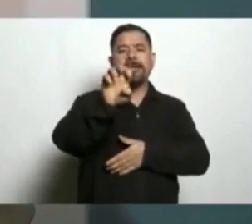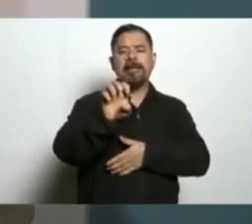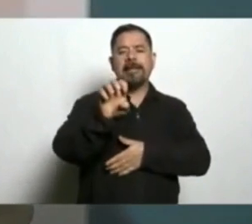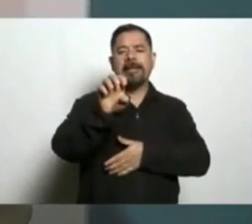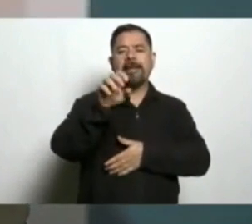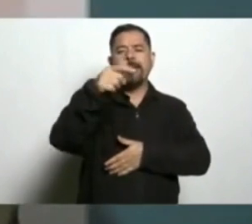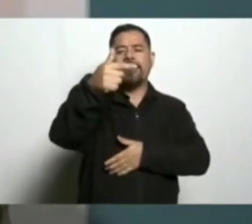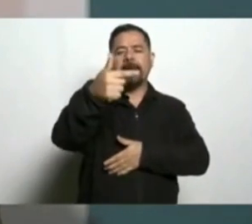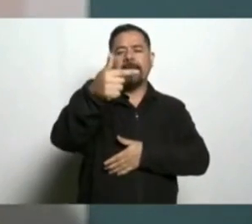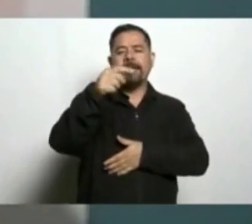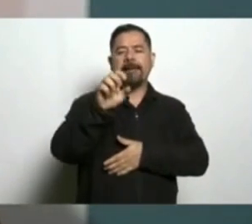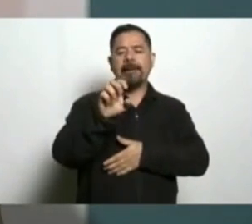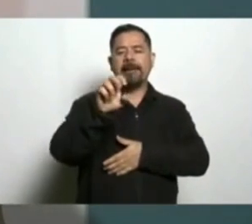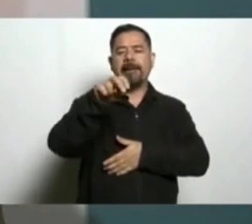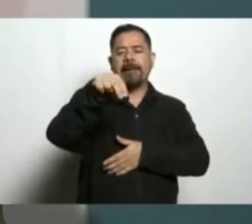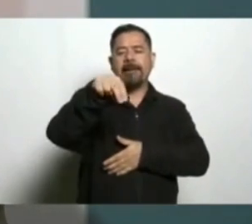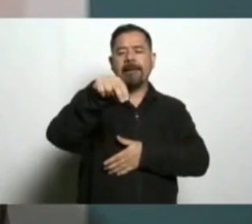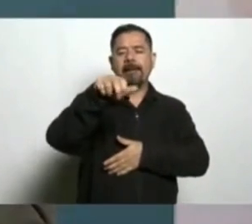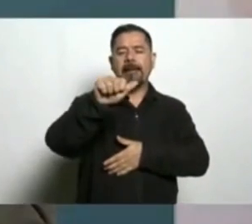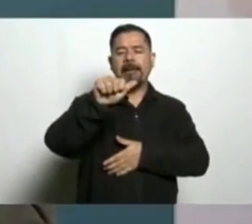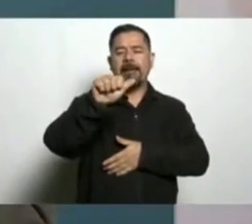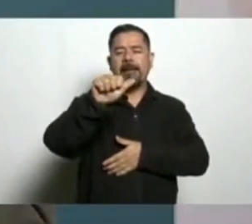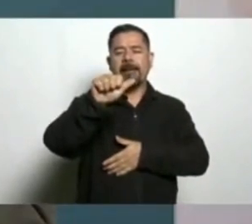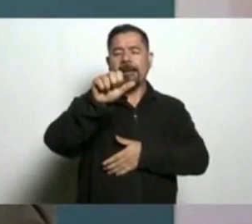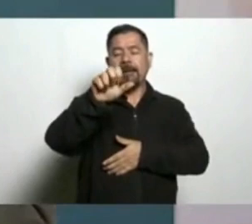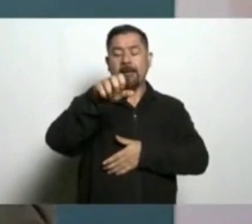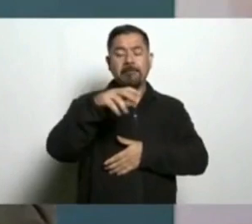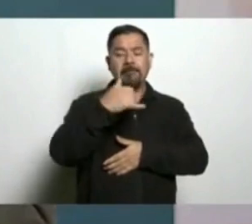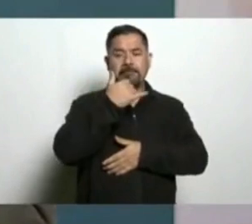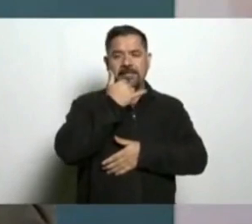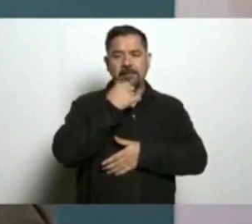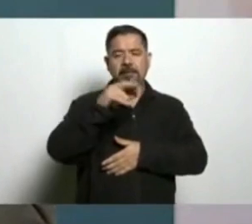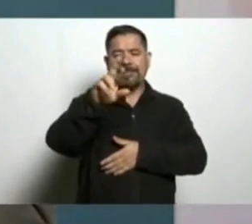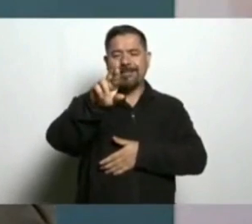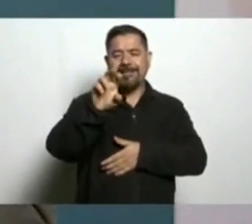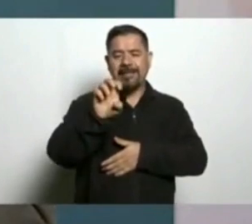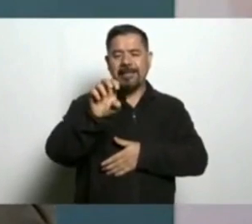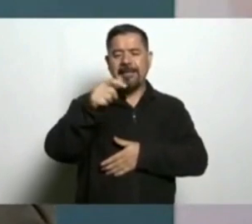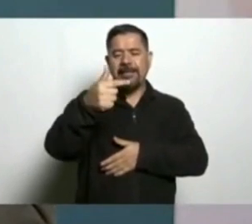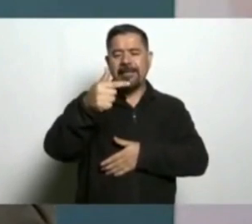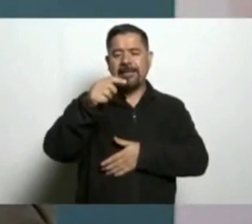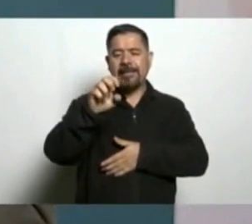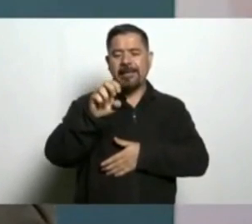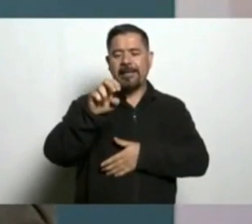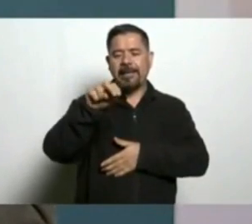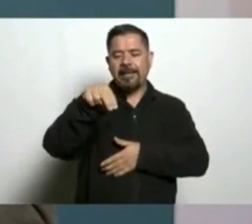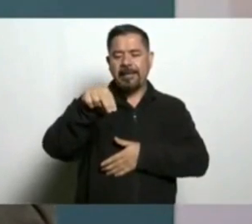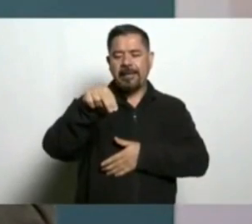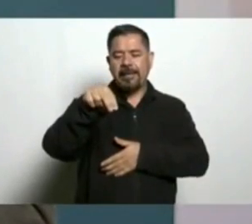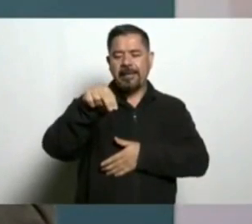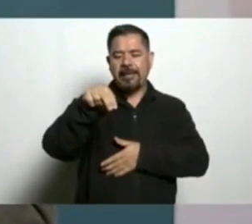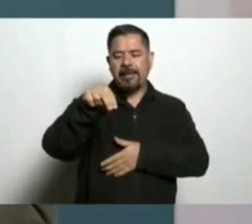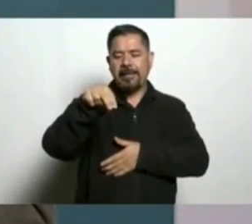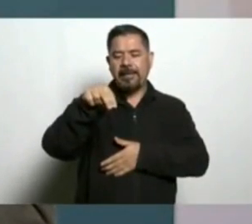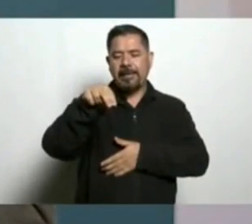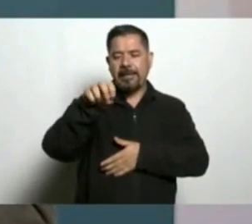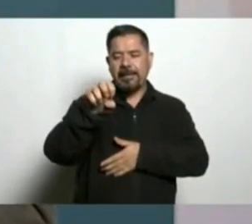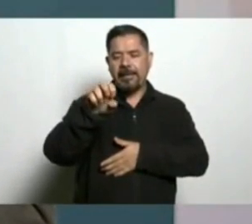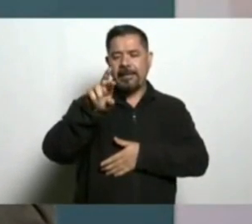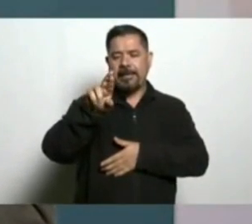Se hacía ese periódico en Estados Unidos allá estaban